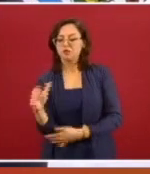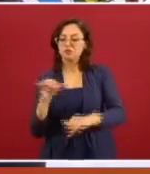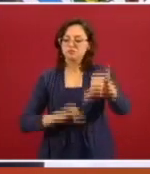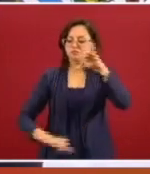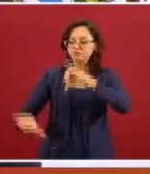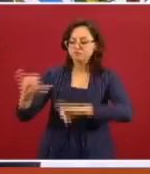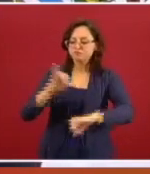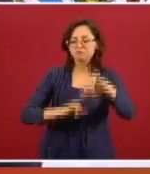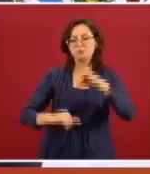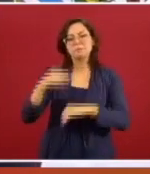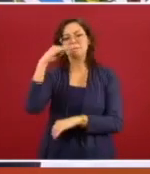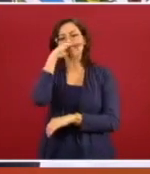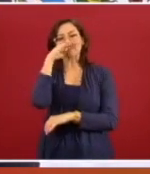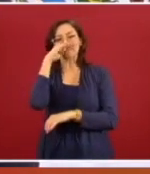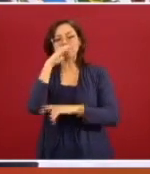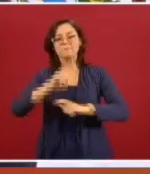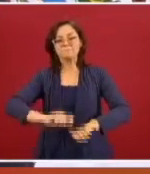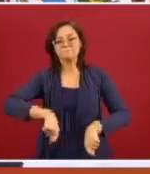Hasta el día de hoy,